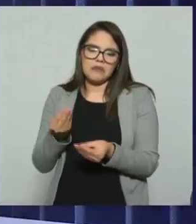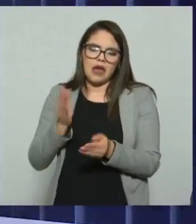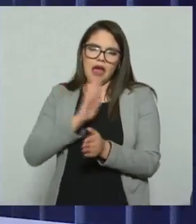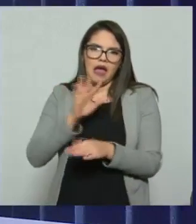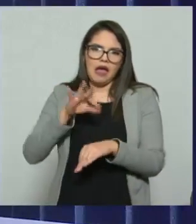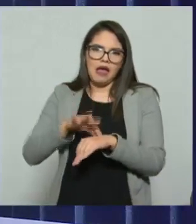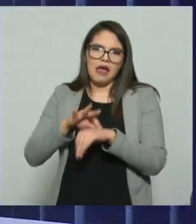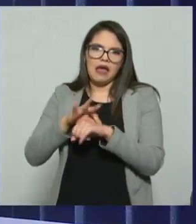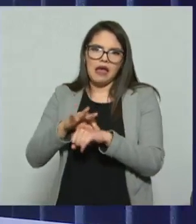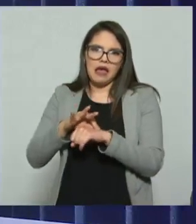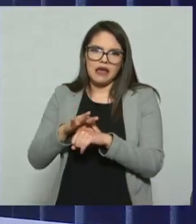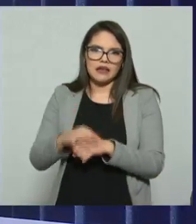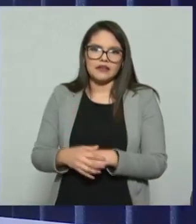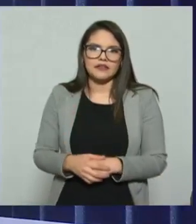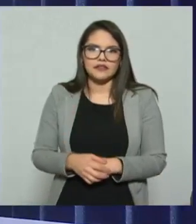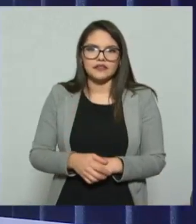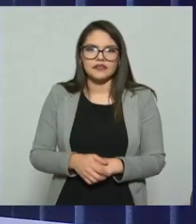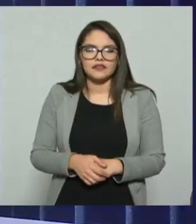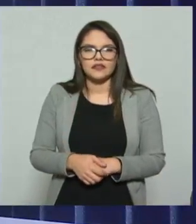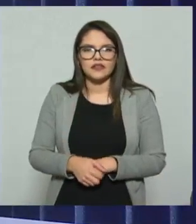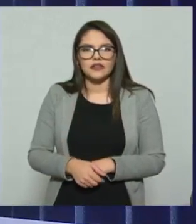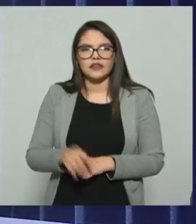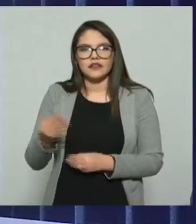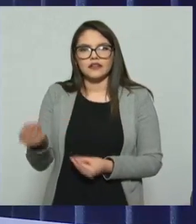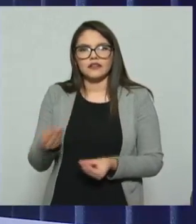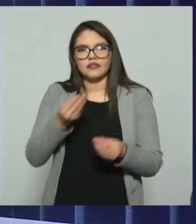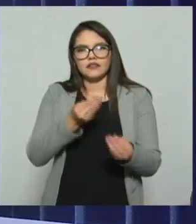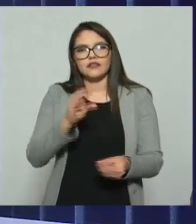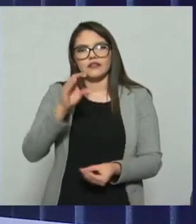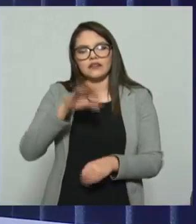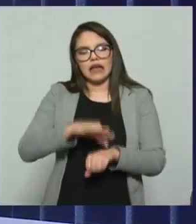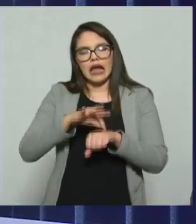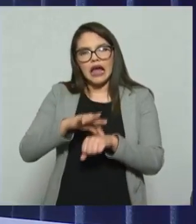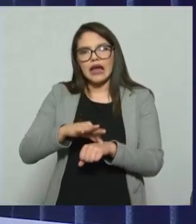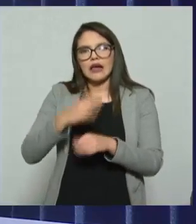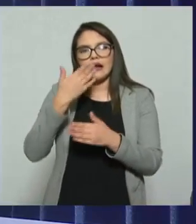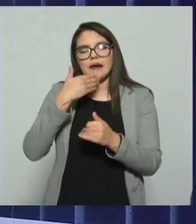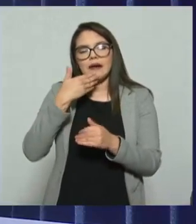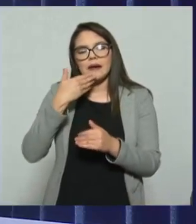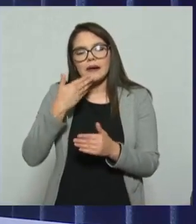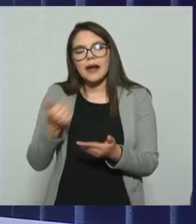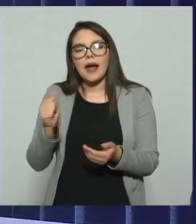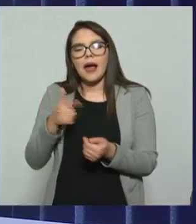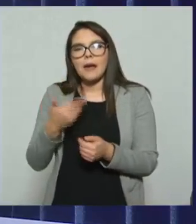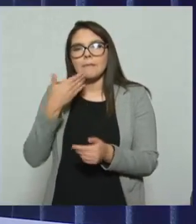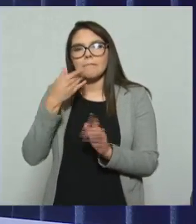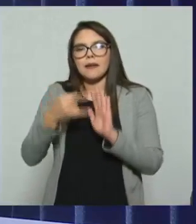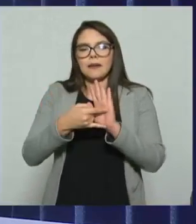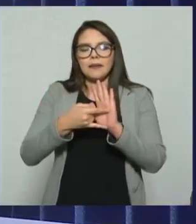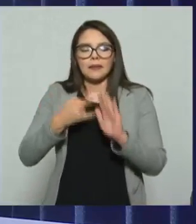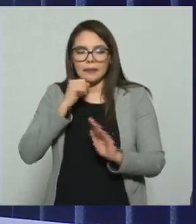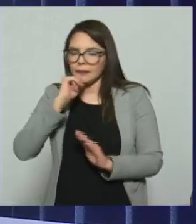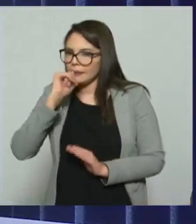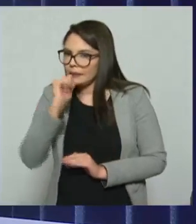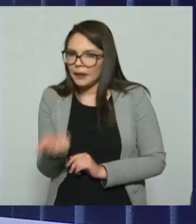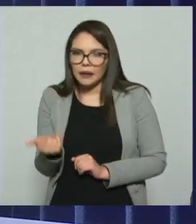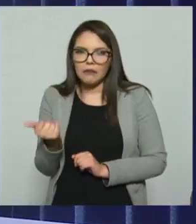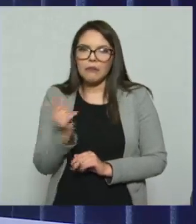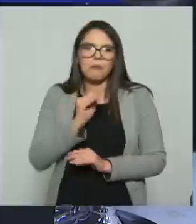en mi caso no, pero a la gente les dan la carne sin empaquetado, sin etiquetado, sin ningún tipo